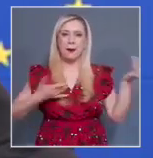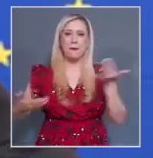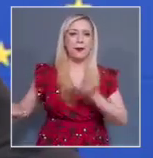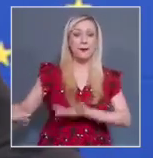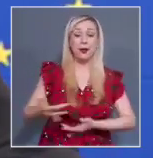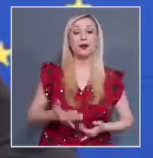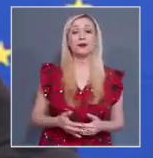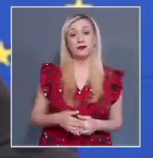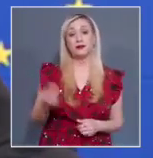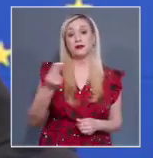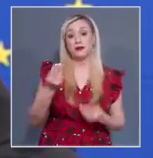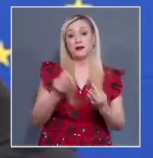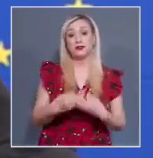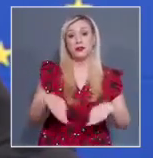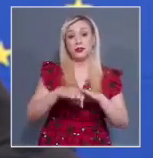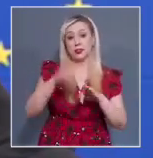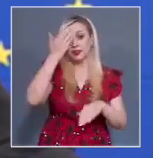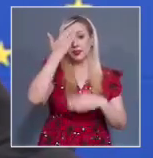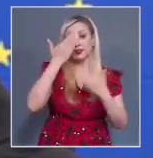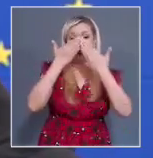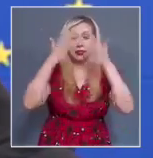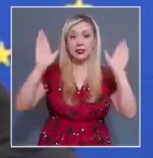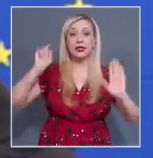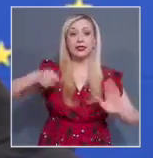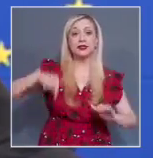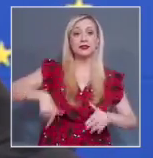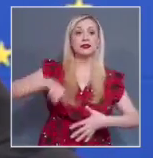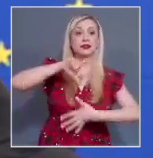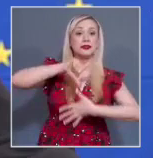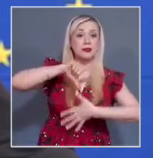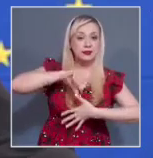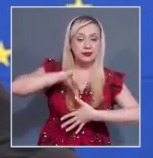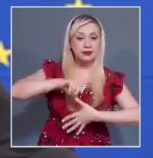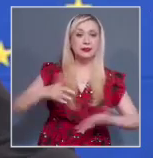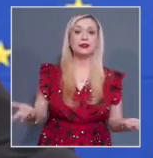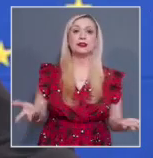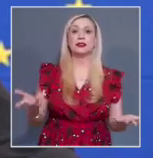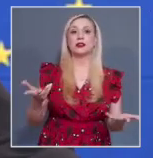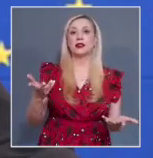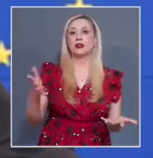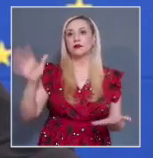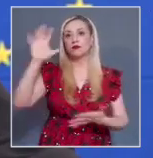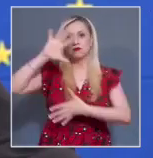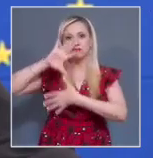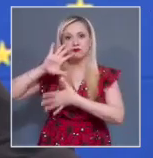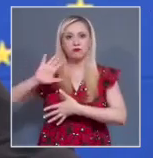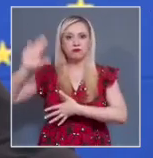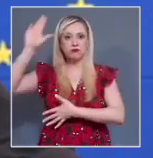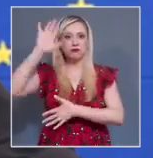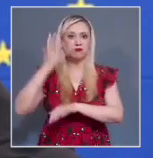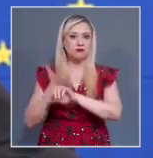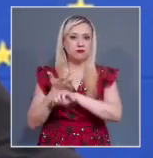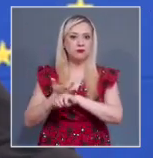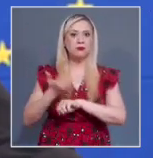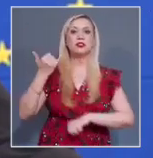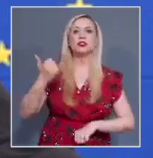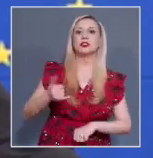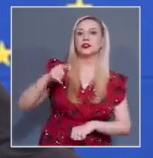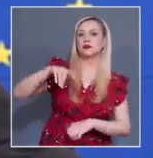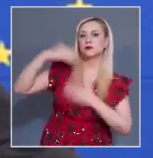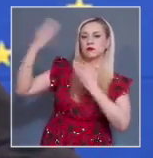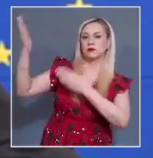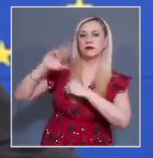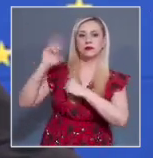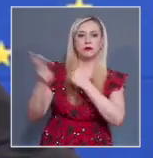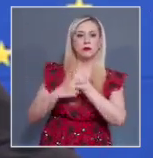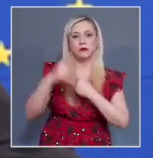a América Latina, a nuestro idioma, y una plataforma para reafirmar o tender lazos en beneficio de los lectores